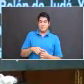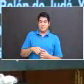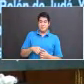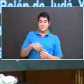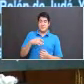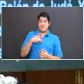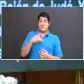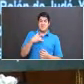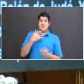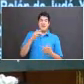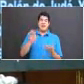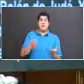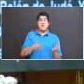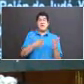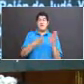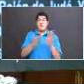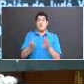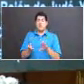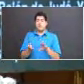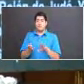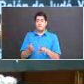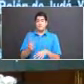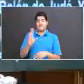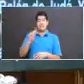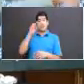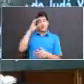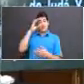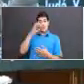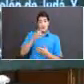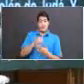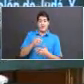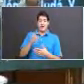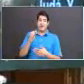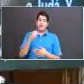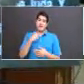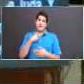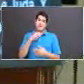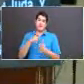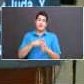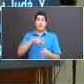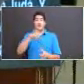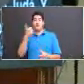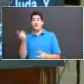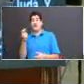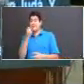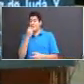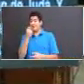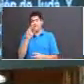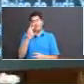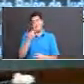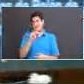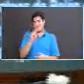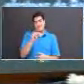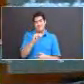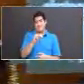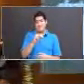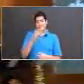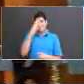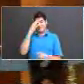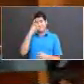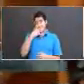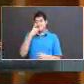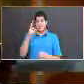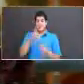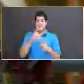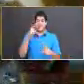sentía que me iba a morir. No voy a creer que me metí con otra mujer, no, de ninguna manera, hermano. Gracias a Dios, desde que me